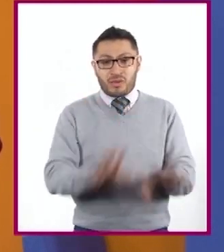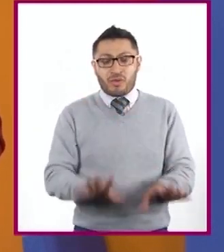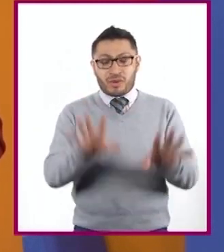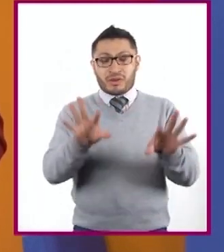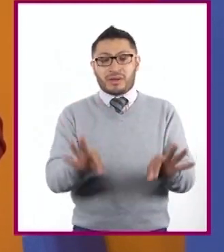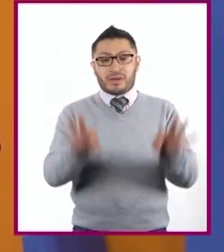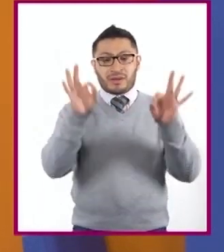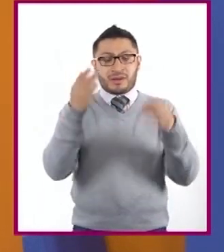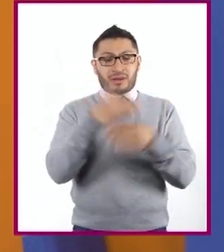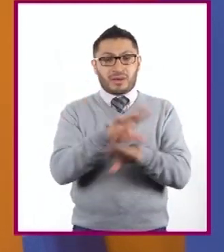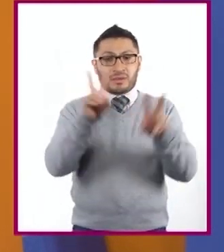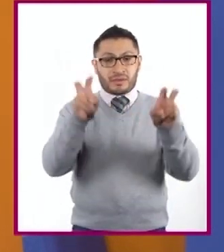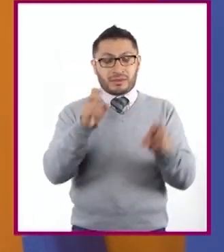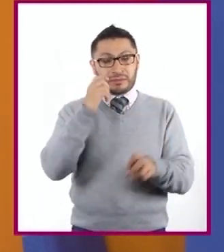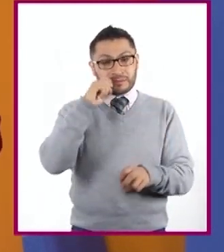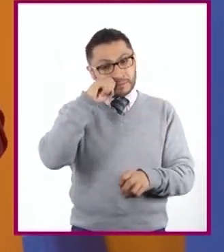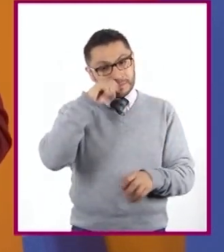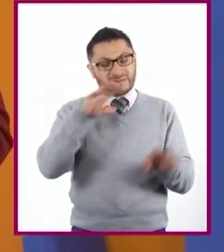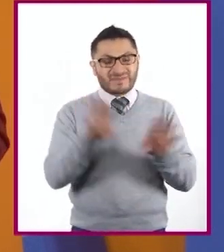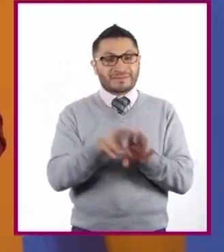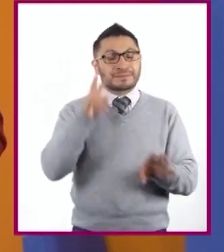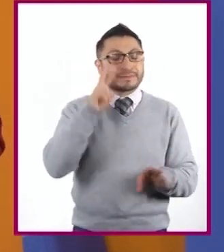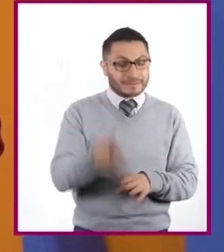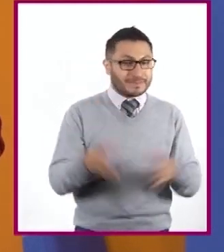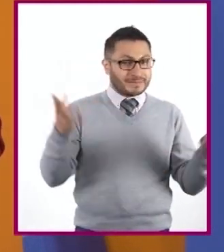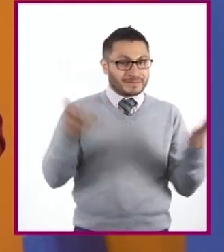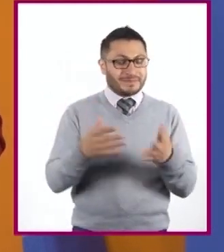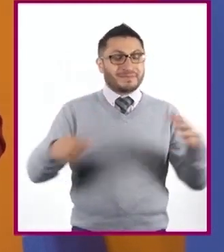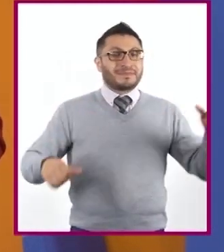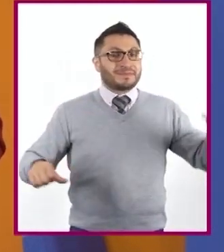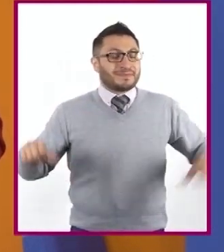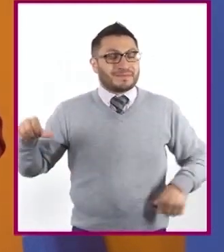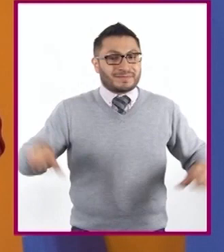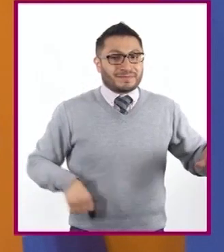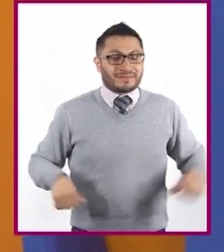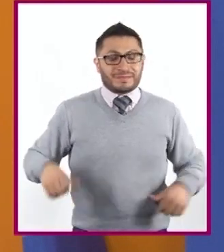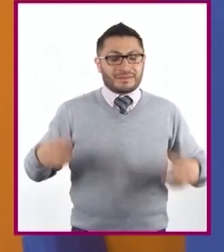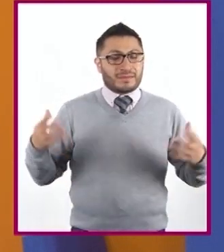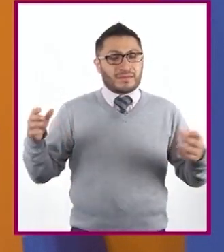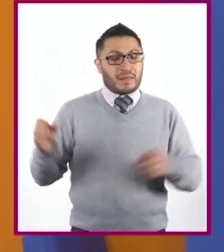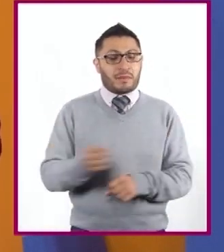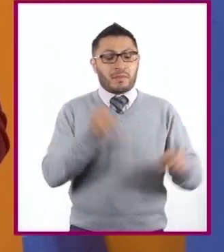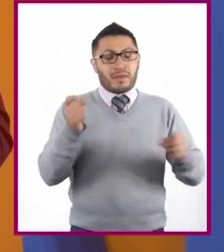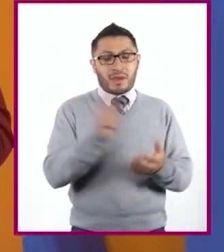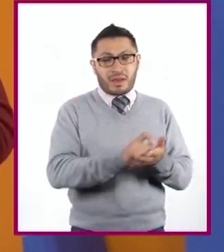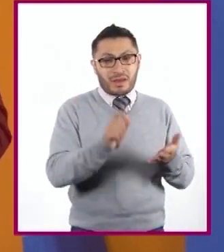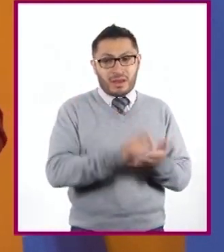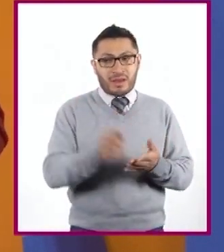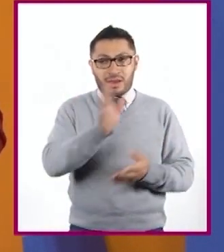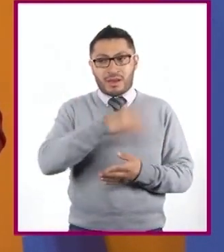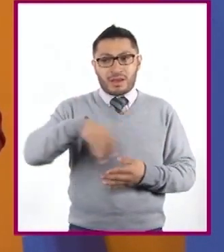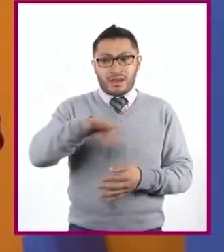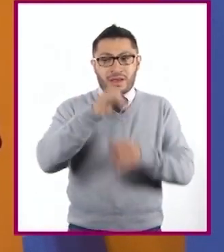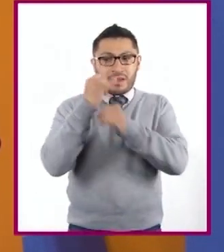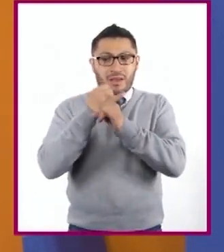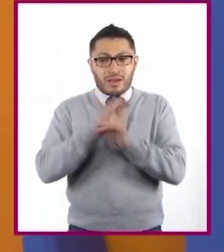un tema. ¿Qué les parece si hacemos un ejercicio de barrida de texto al momento de buscar